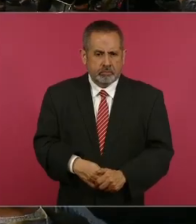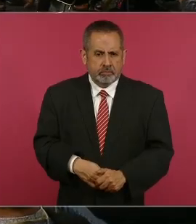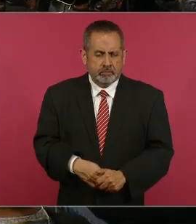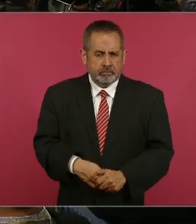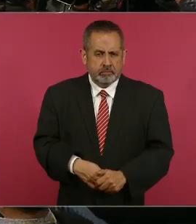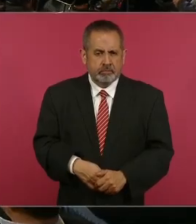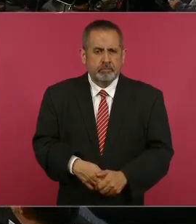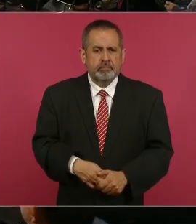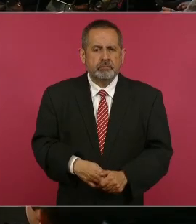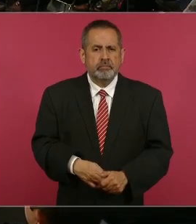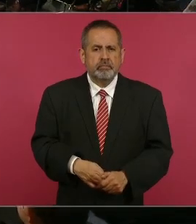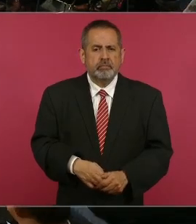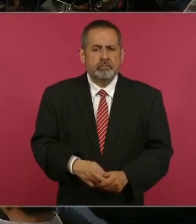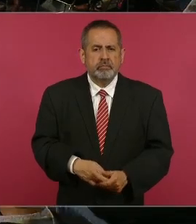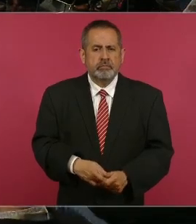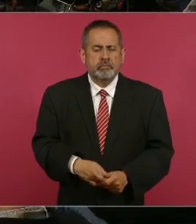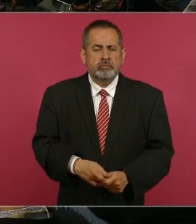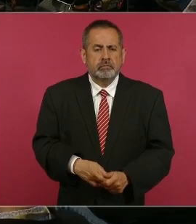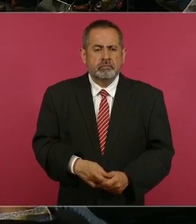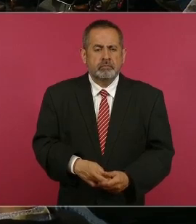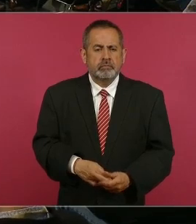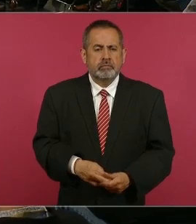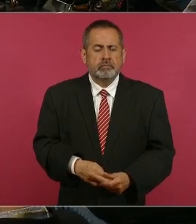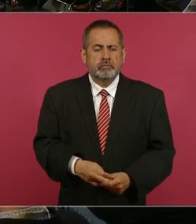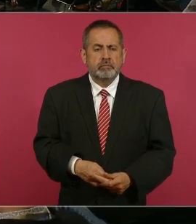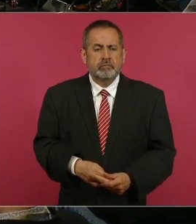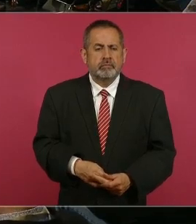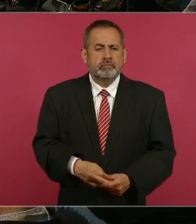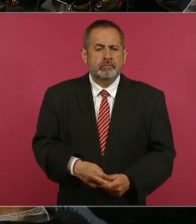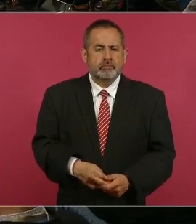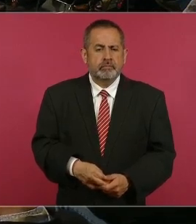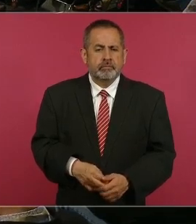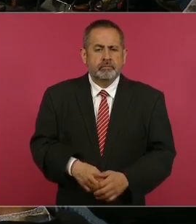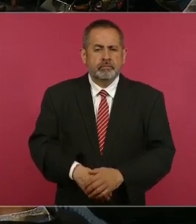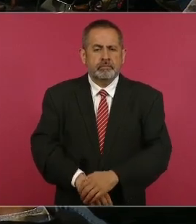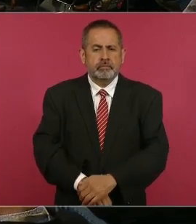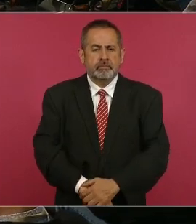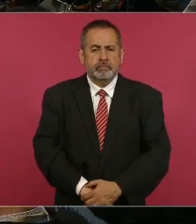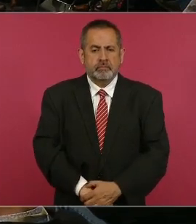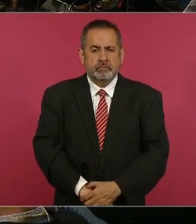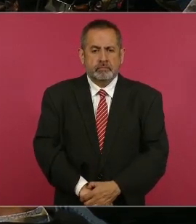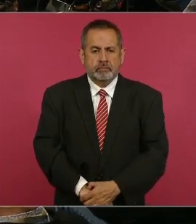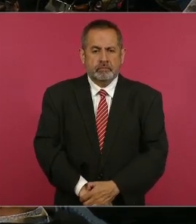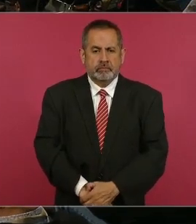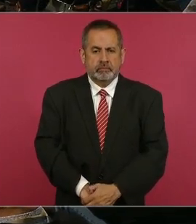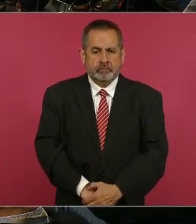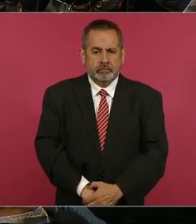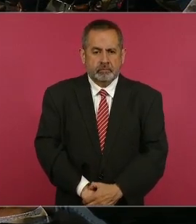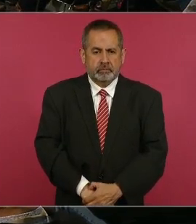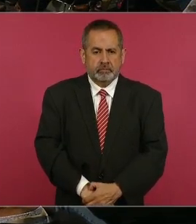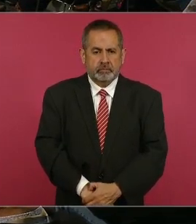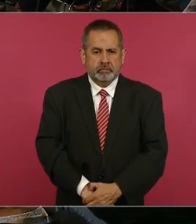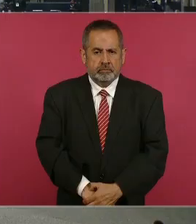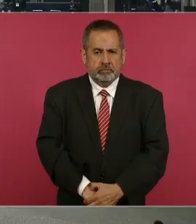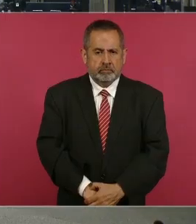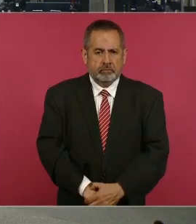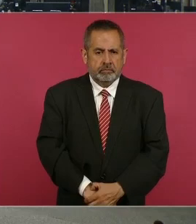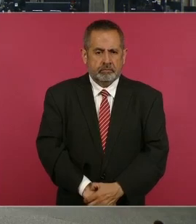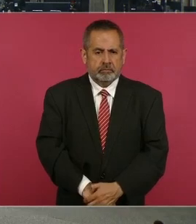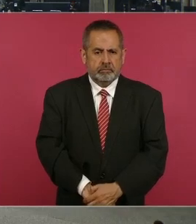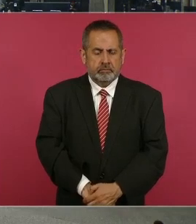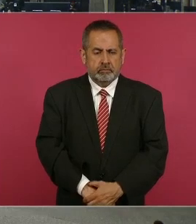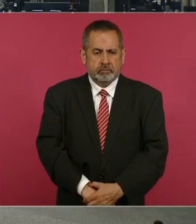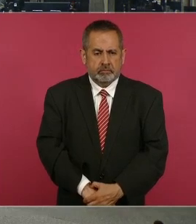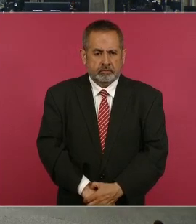Usted recorrió la zona. La zona de hotelera, la costera, Acapulco Diamante, está inundada y es a donde se ha ido